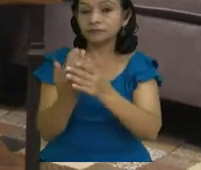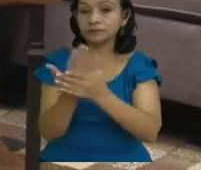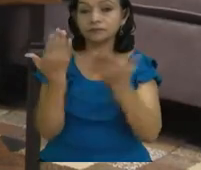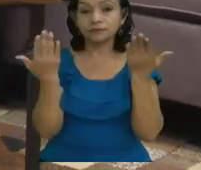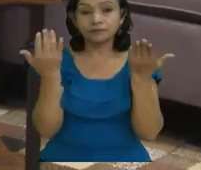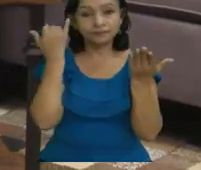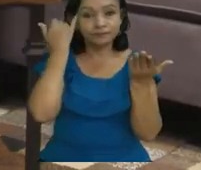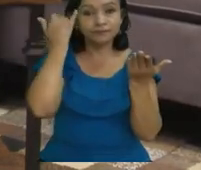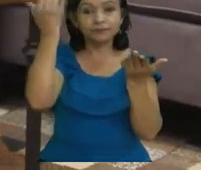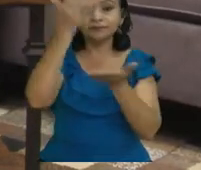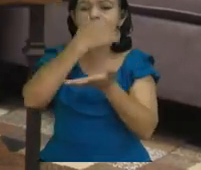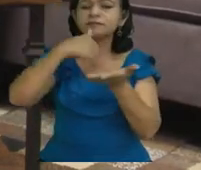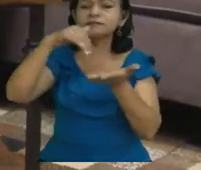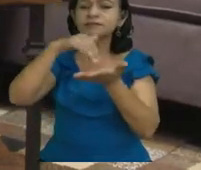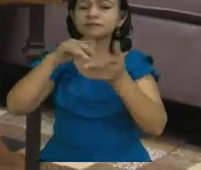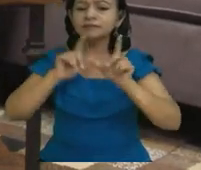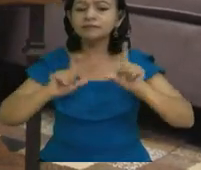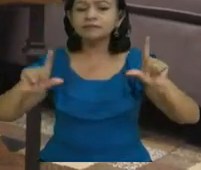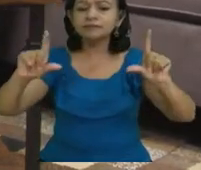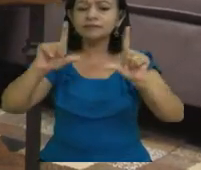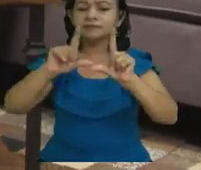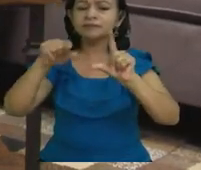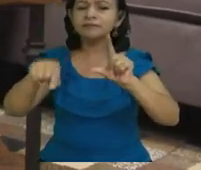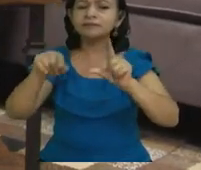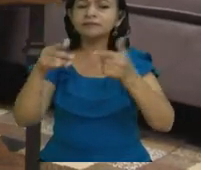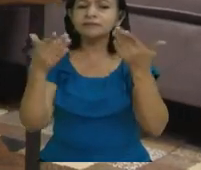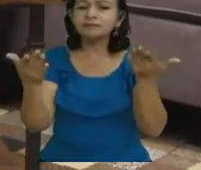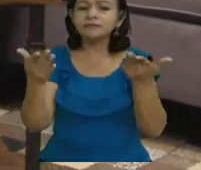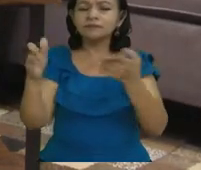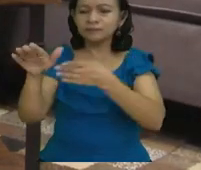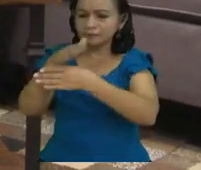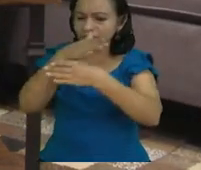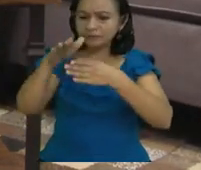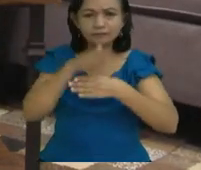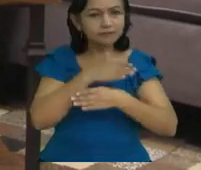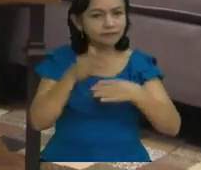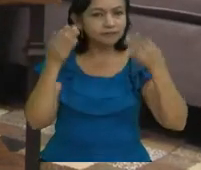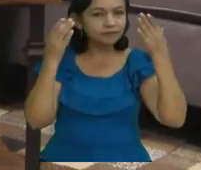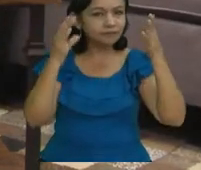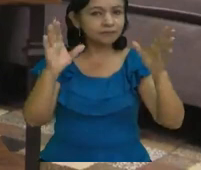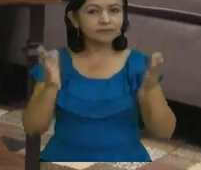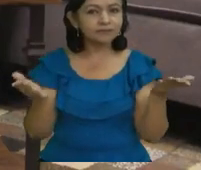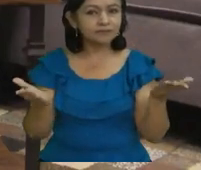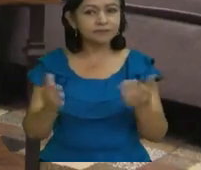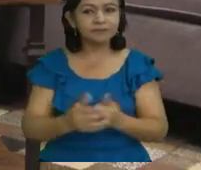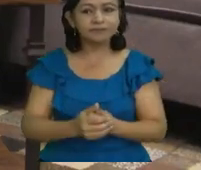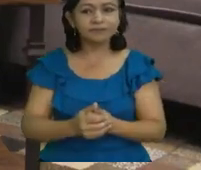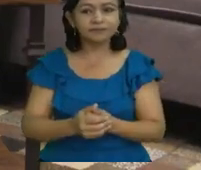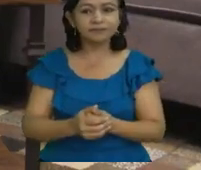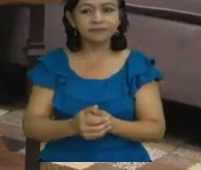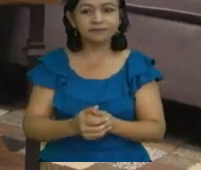la idea de los centros es también diversificar. Okay. Es como